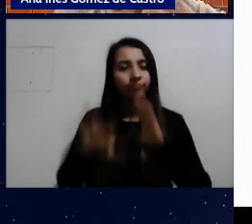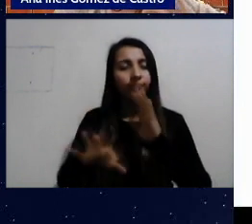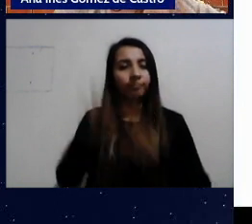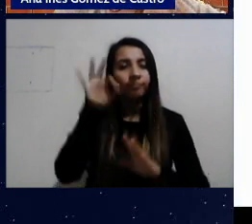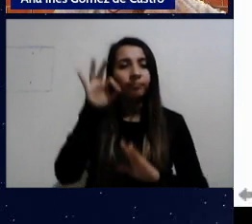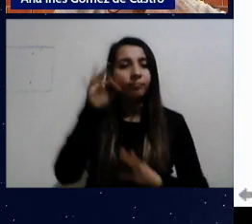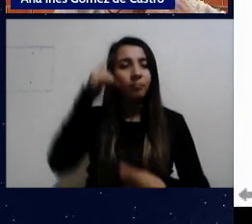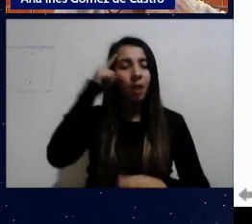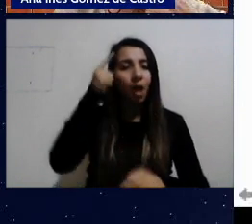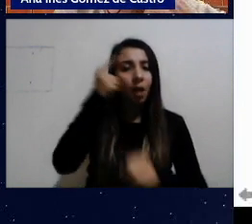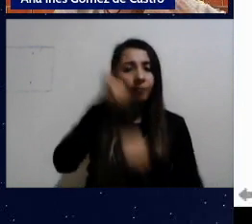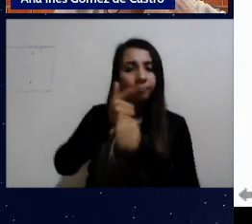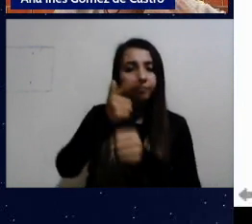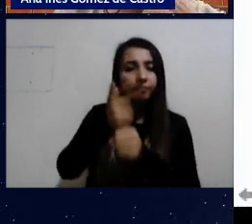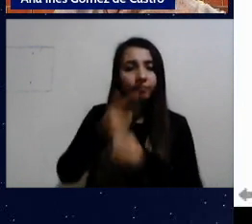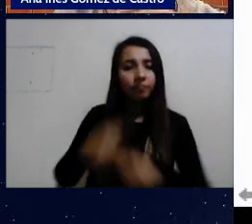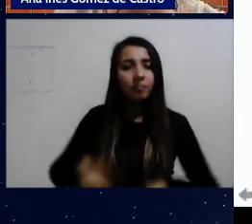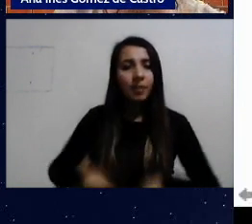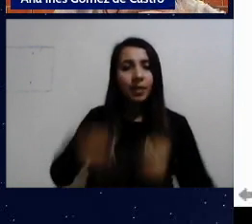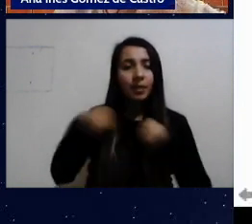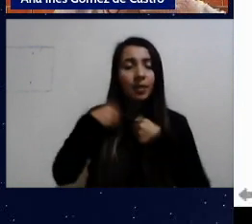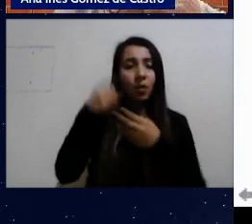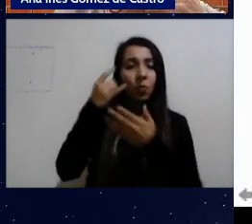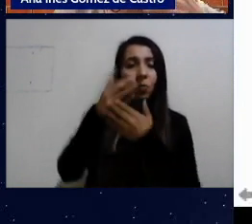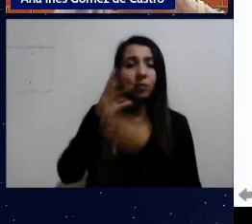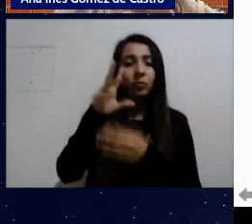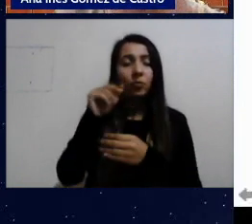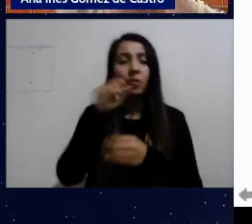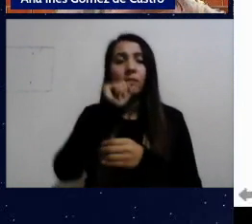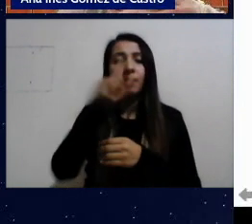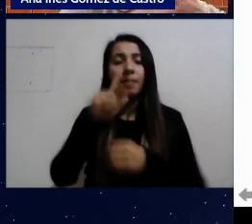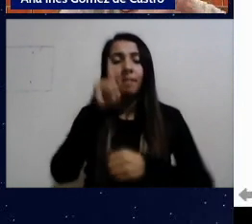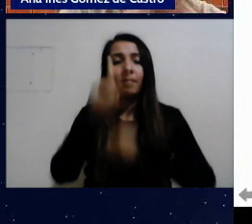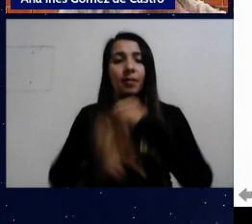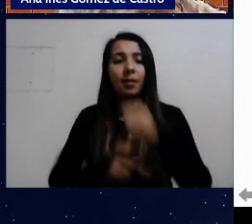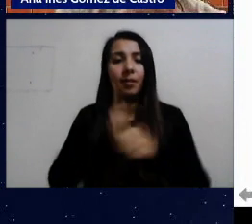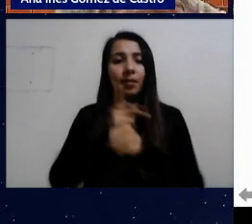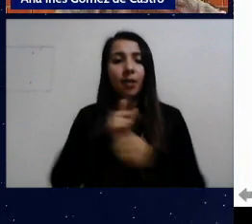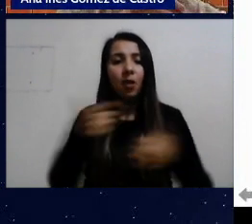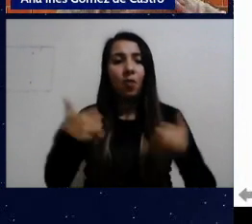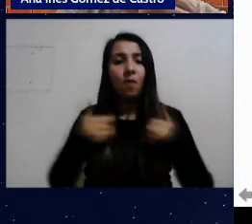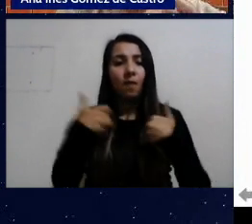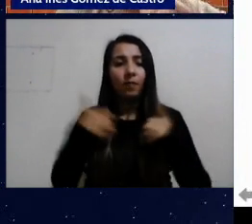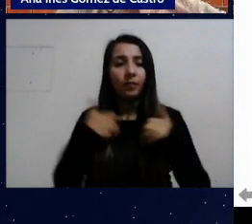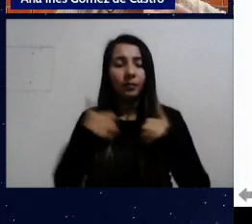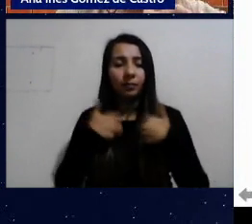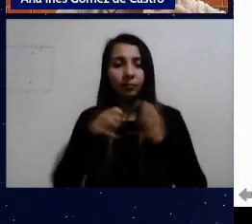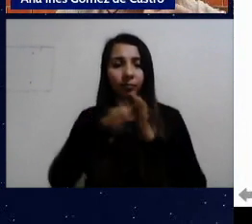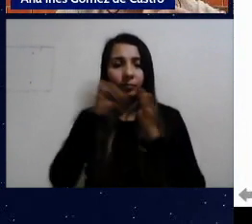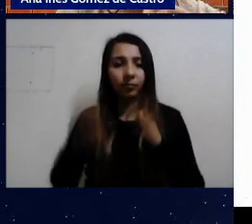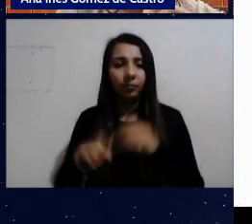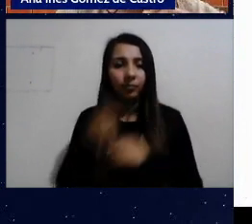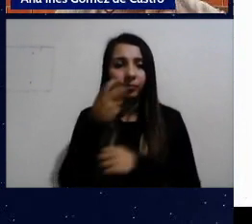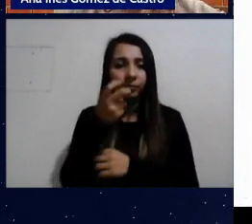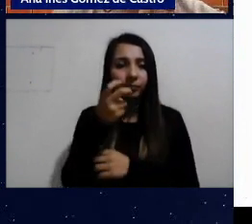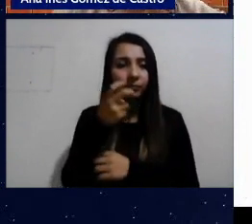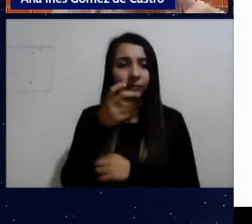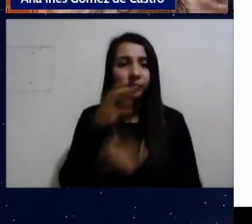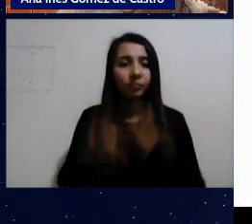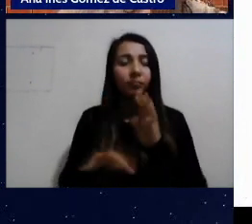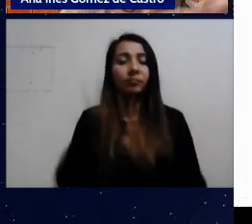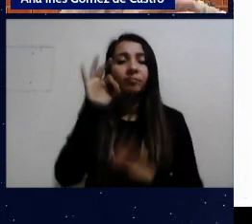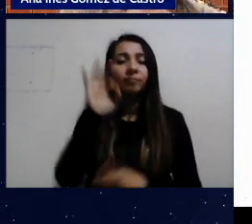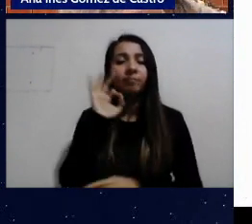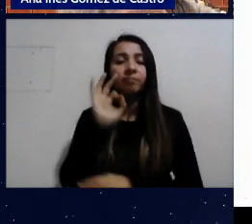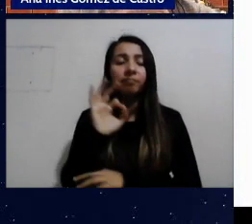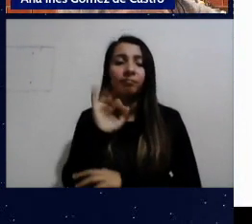sino detectar también estos sistemas planetarios jóvenes como los que hay aquí, y hemos encontrado que efectivamente en tiempos